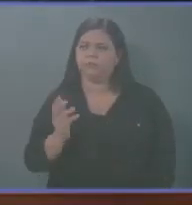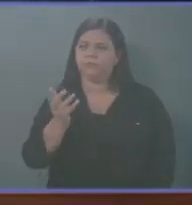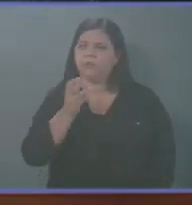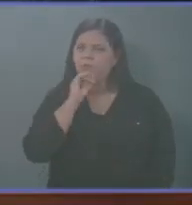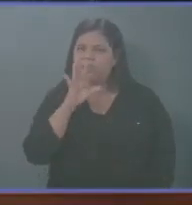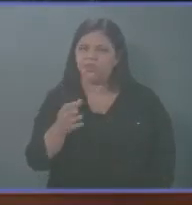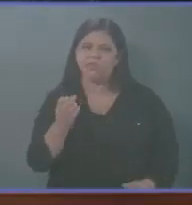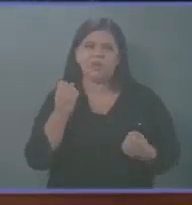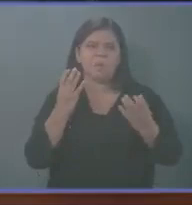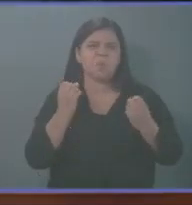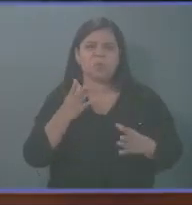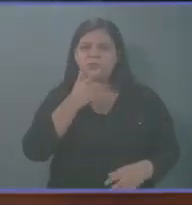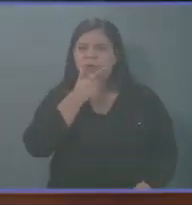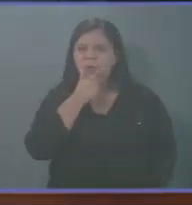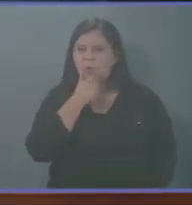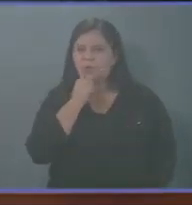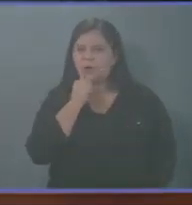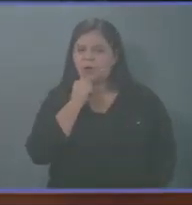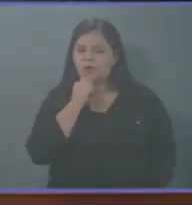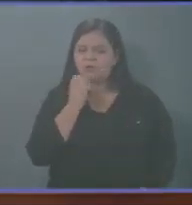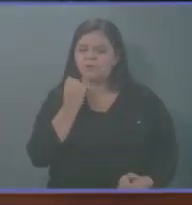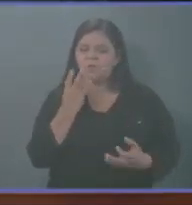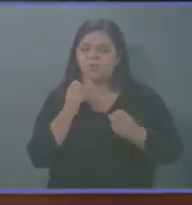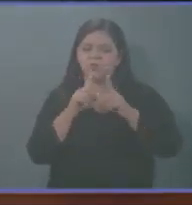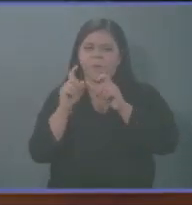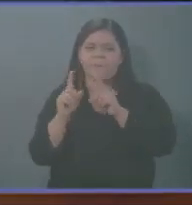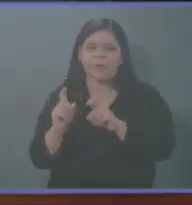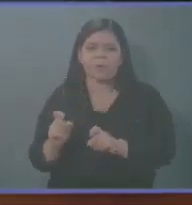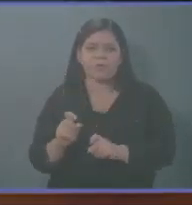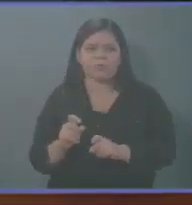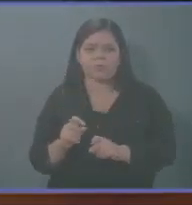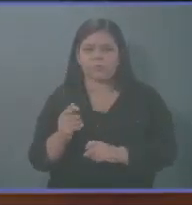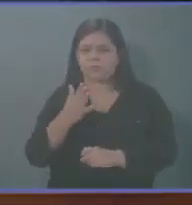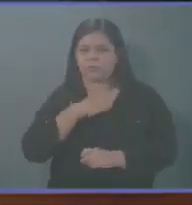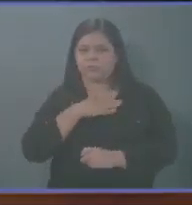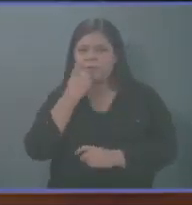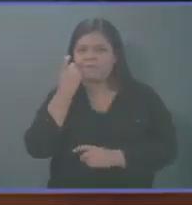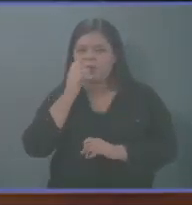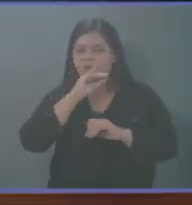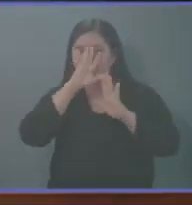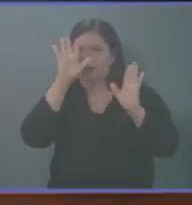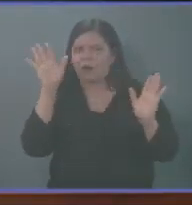Tenemos demasiadas interrogantes, hay cosas que no quedan claras,